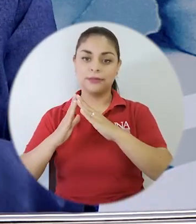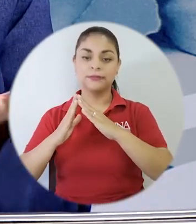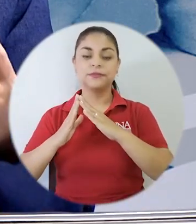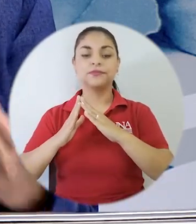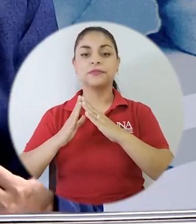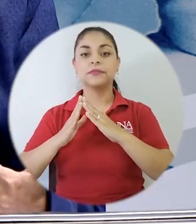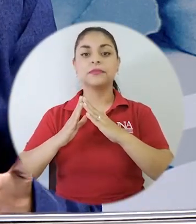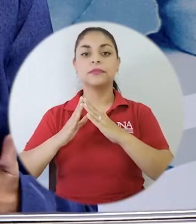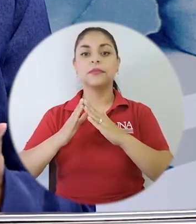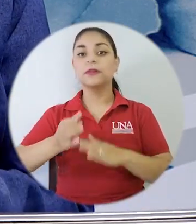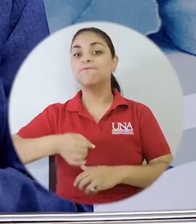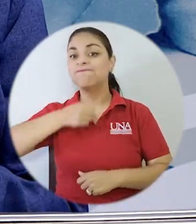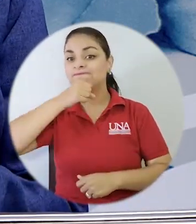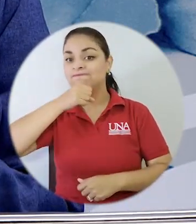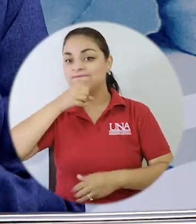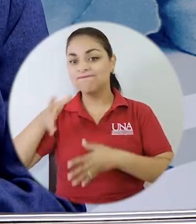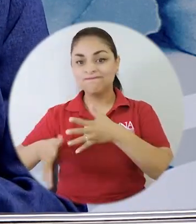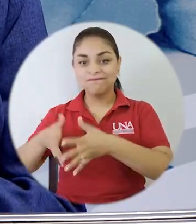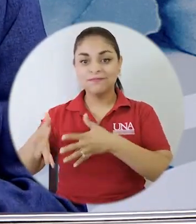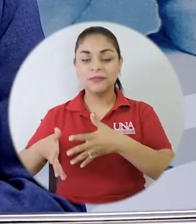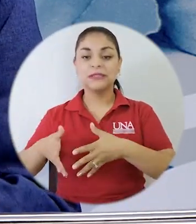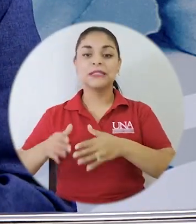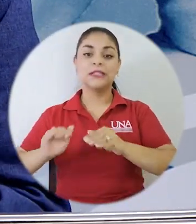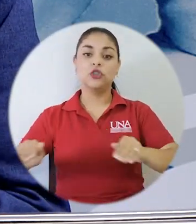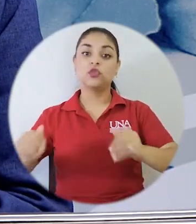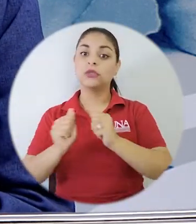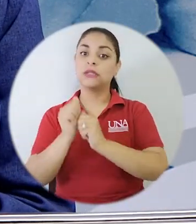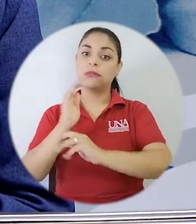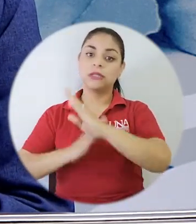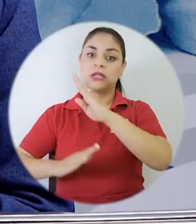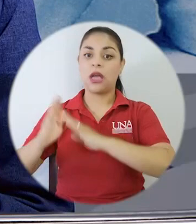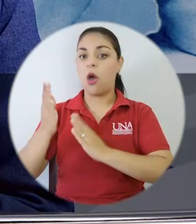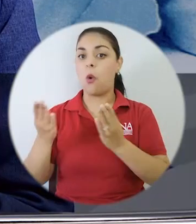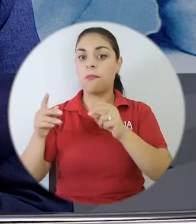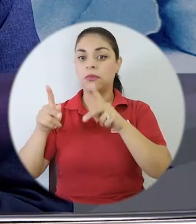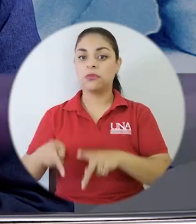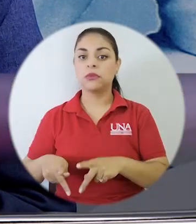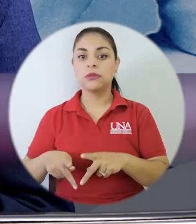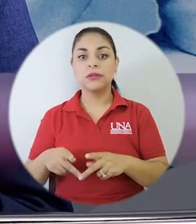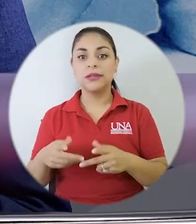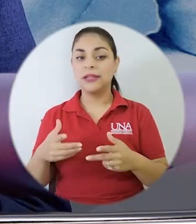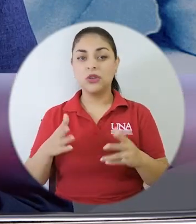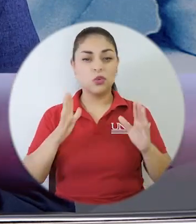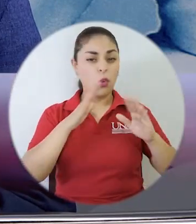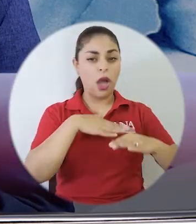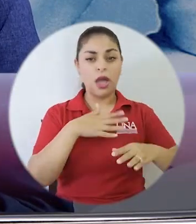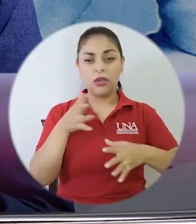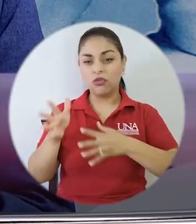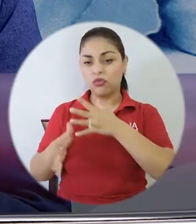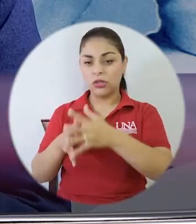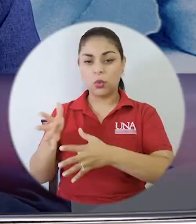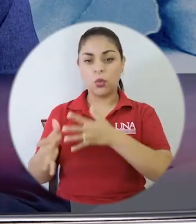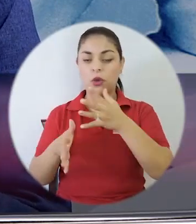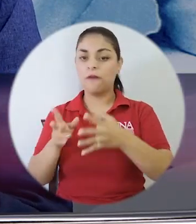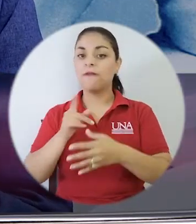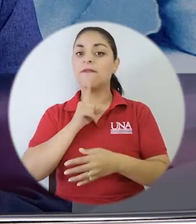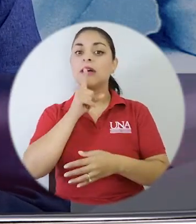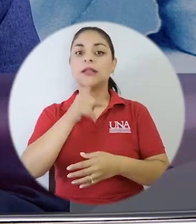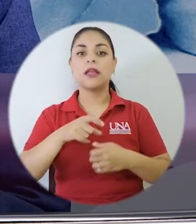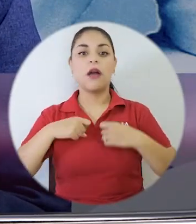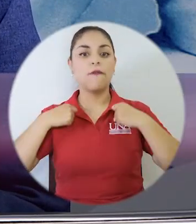casa, los adultos mayores, las personas con discapacidad. Sí. Y entonces, si no hay una red de